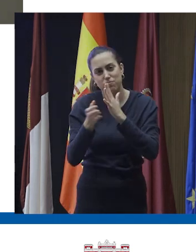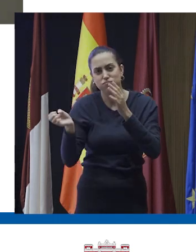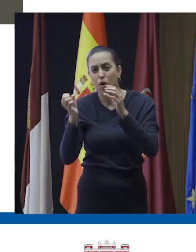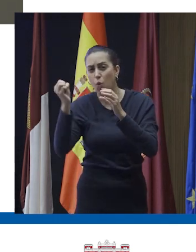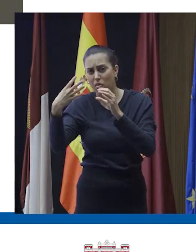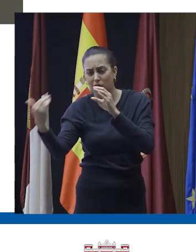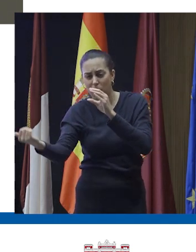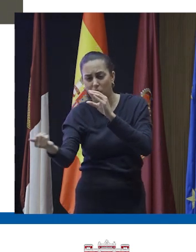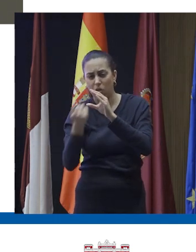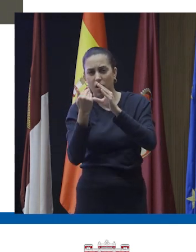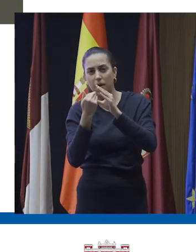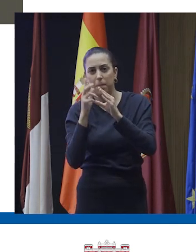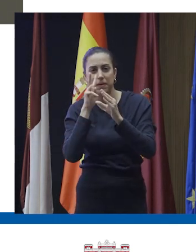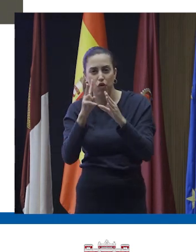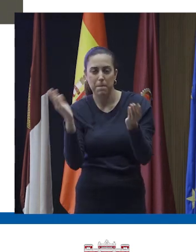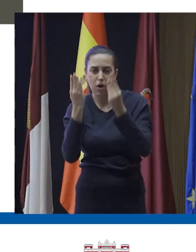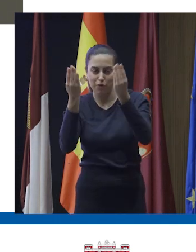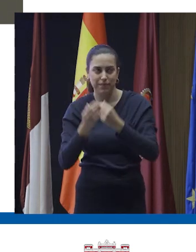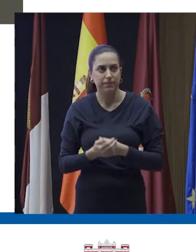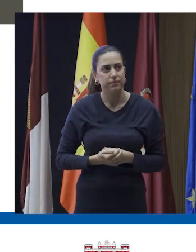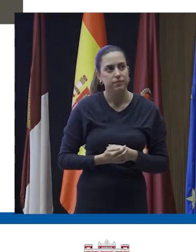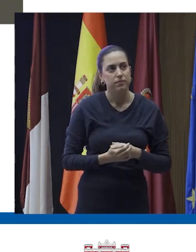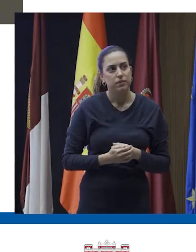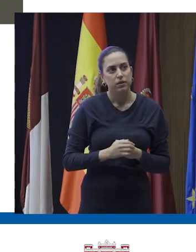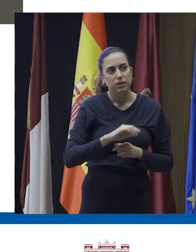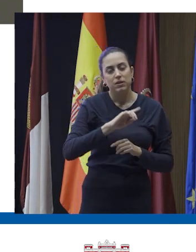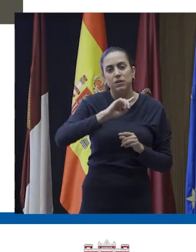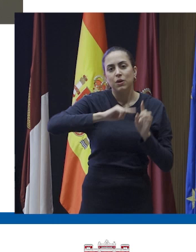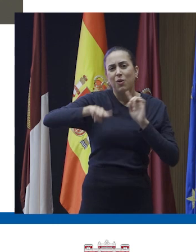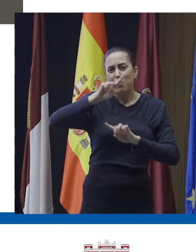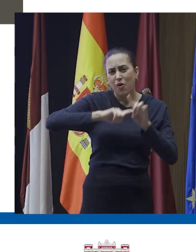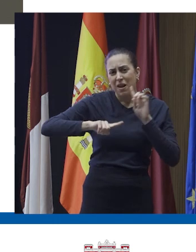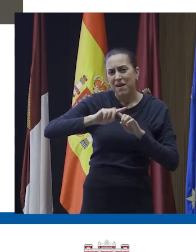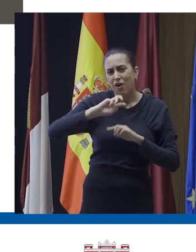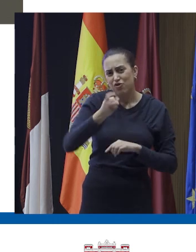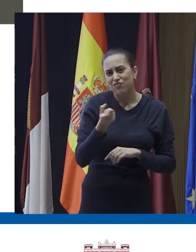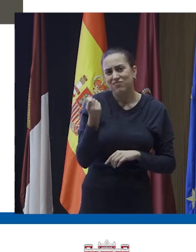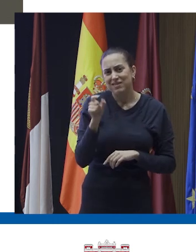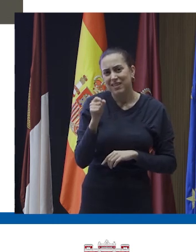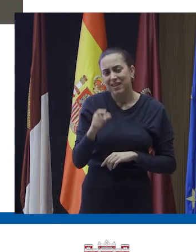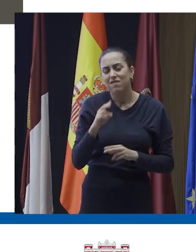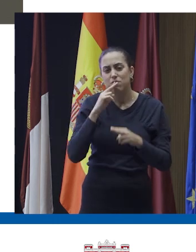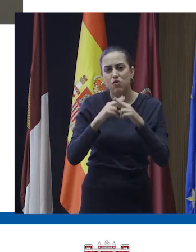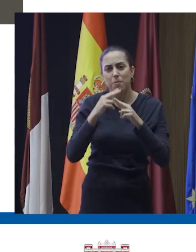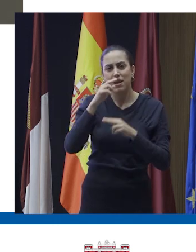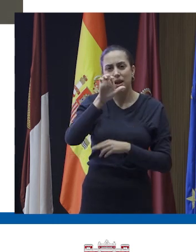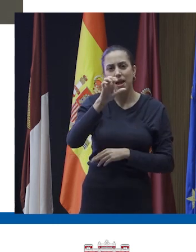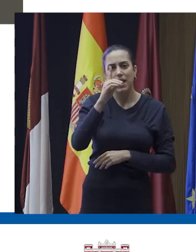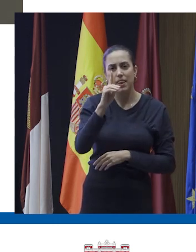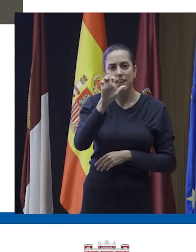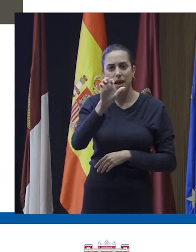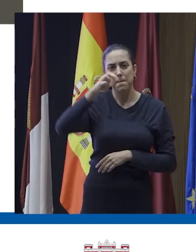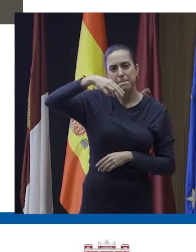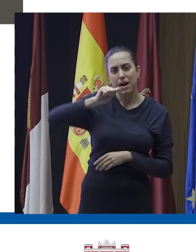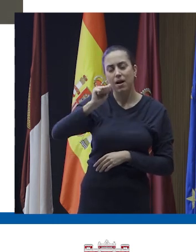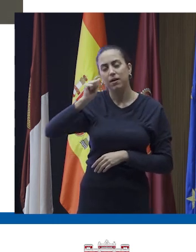ver. Mejora la visión. Otra de las causas, otra de las complicaciones también frecuentes, pues es el edema macular, que es pues que